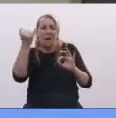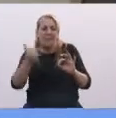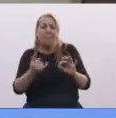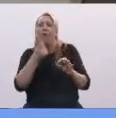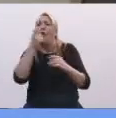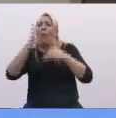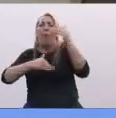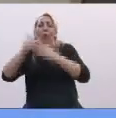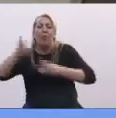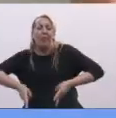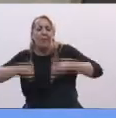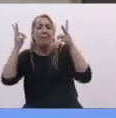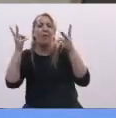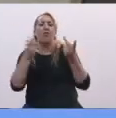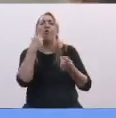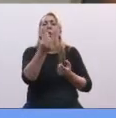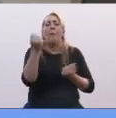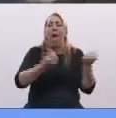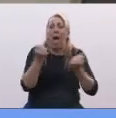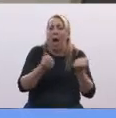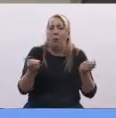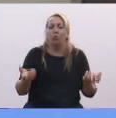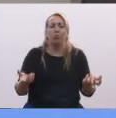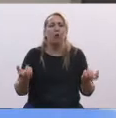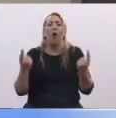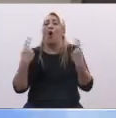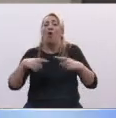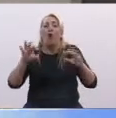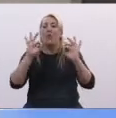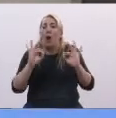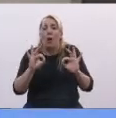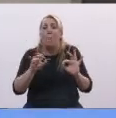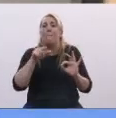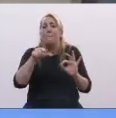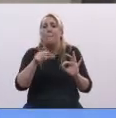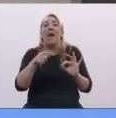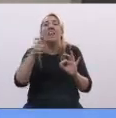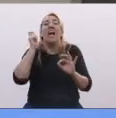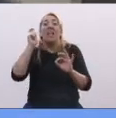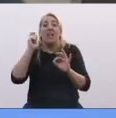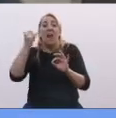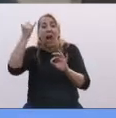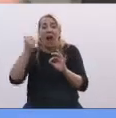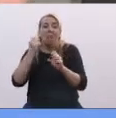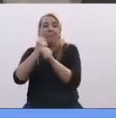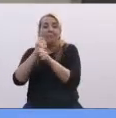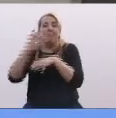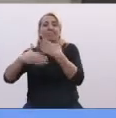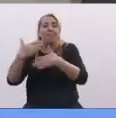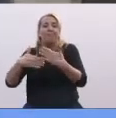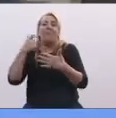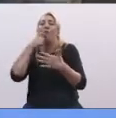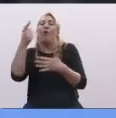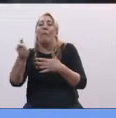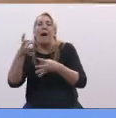construir un edificio, comprarse un auto. Todo eso alguien lo trabajaba, generaba trabajo cuando estaba comprando la